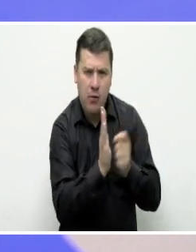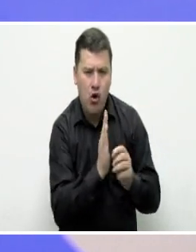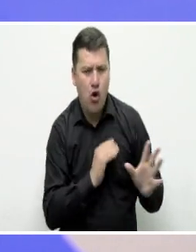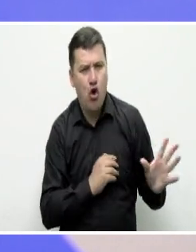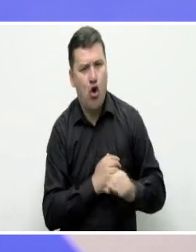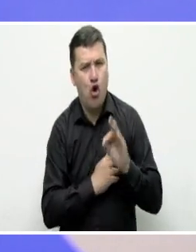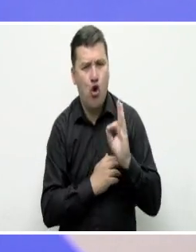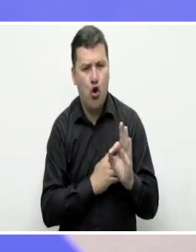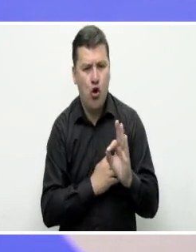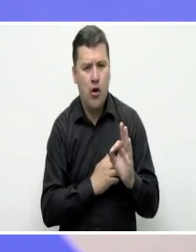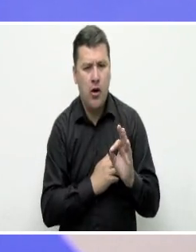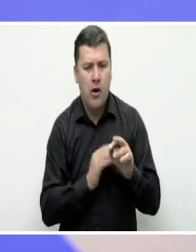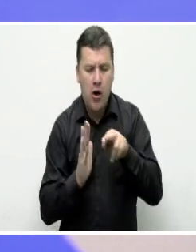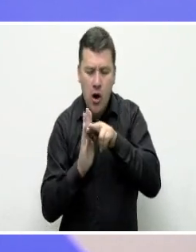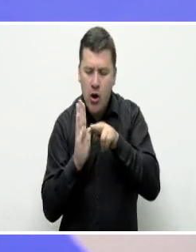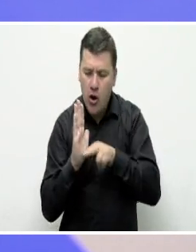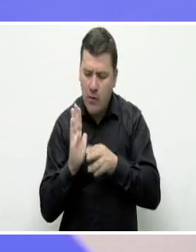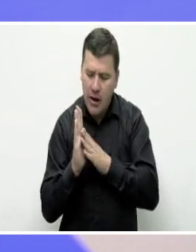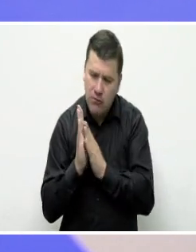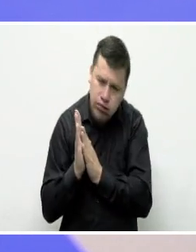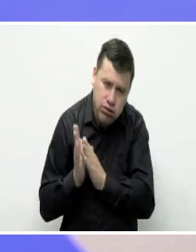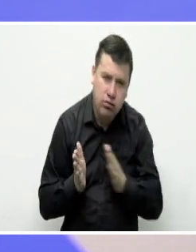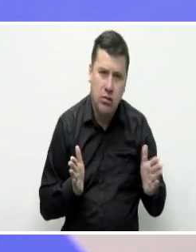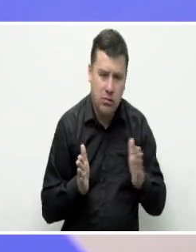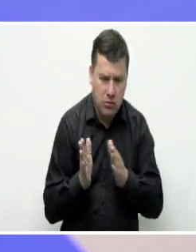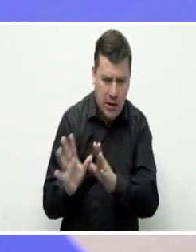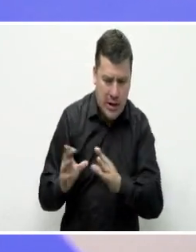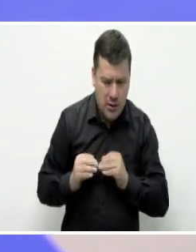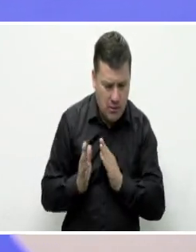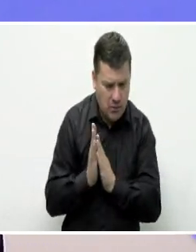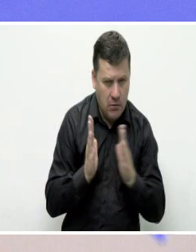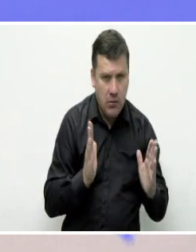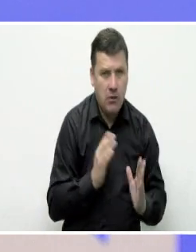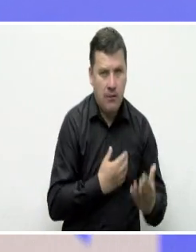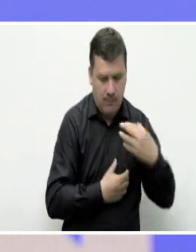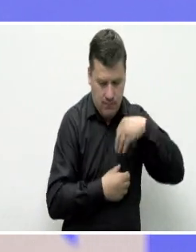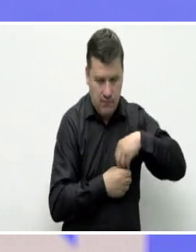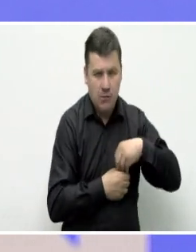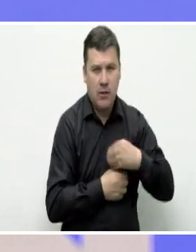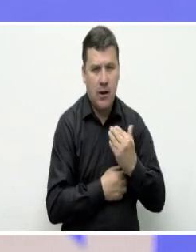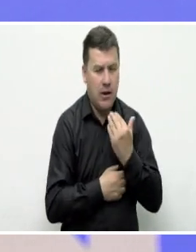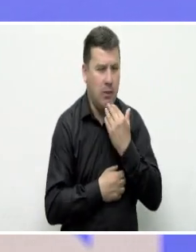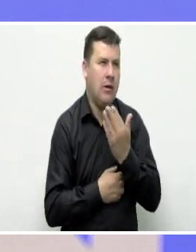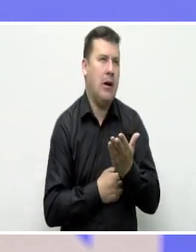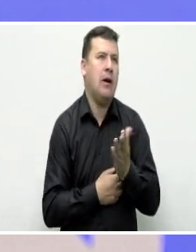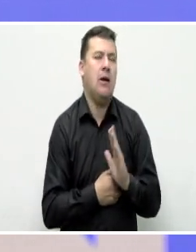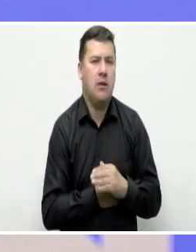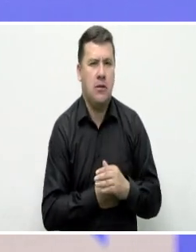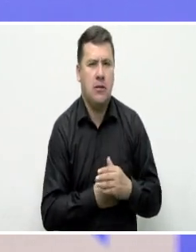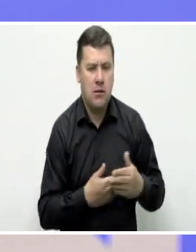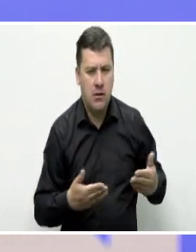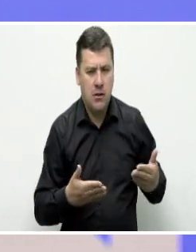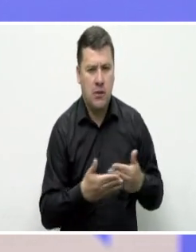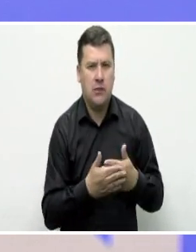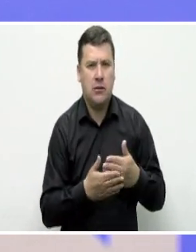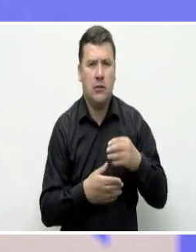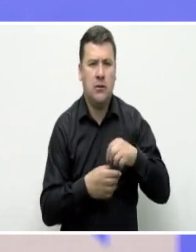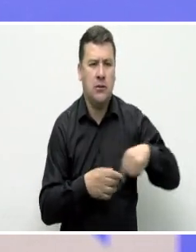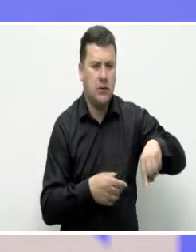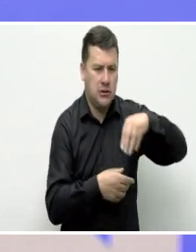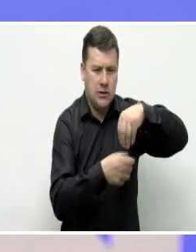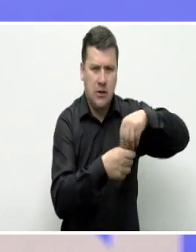toda normalidad. Adicionalmente, al interior, por ejemplo, de lo que es el campo de las